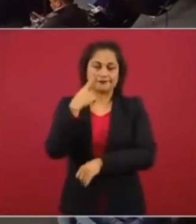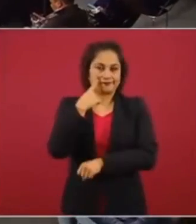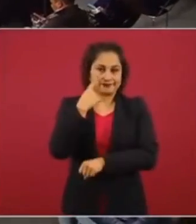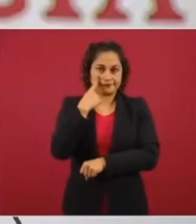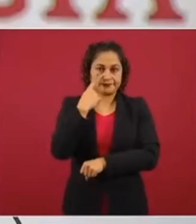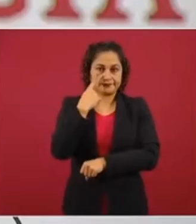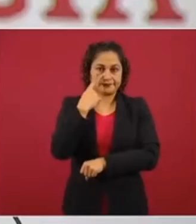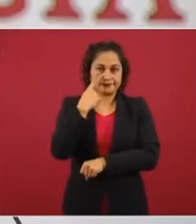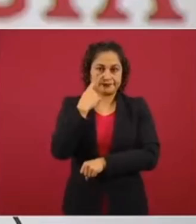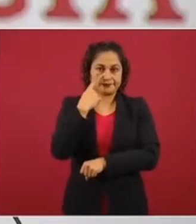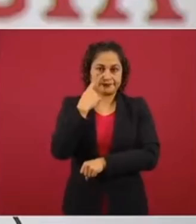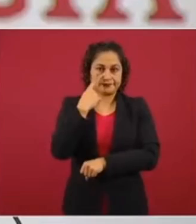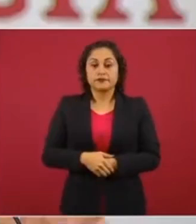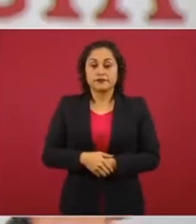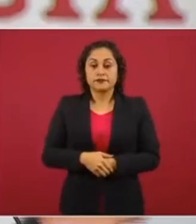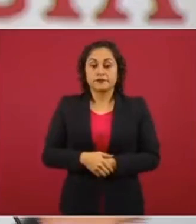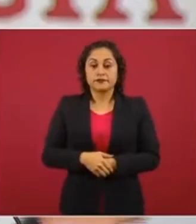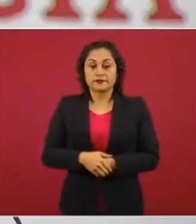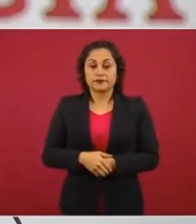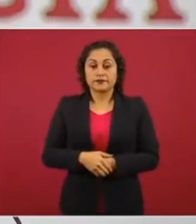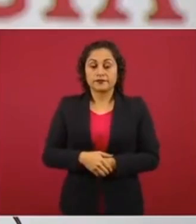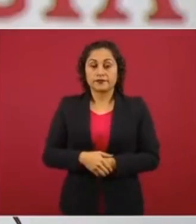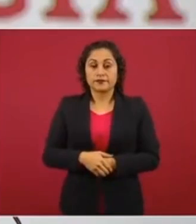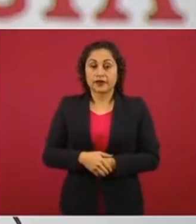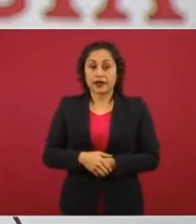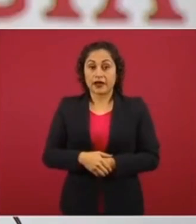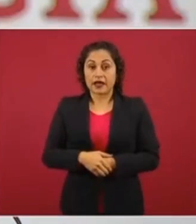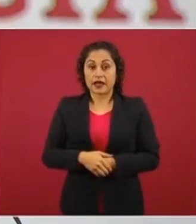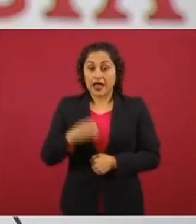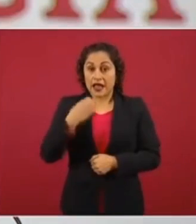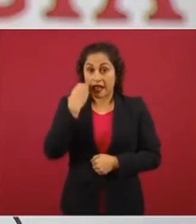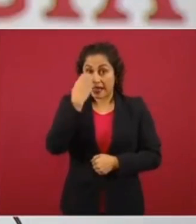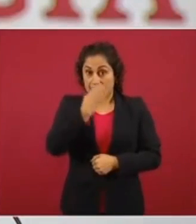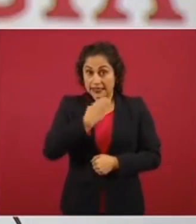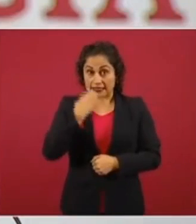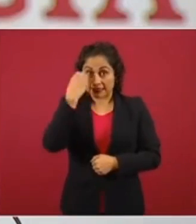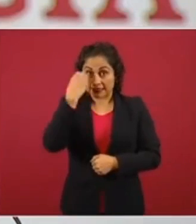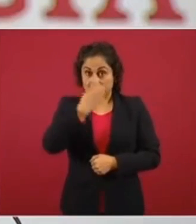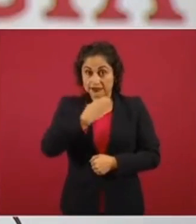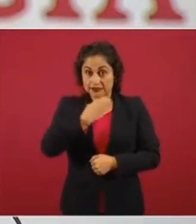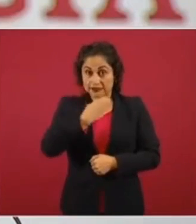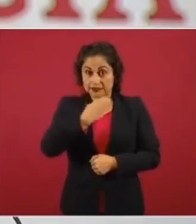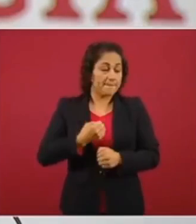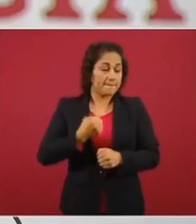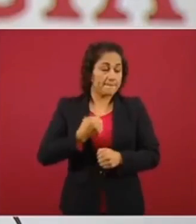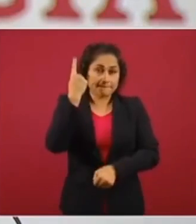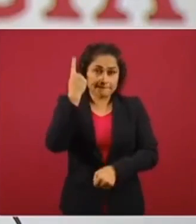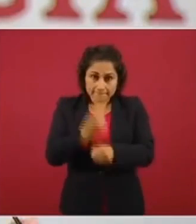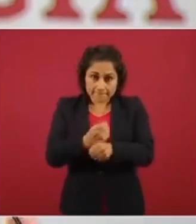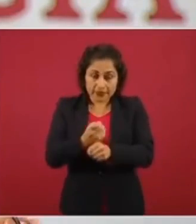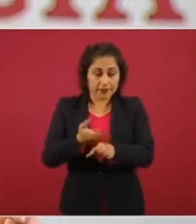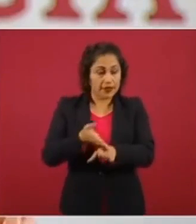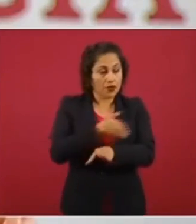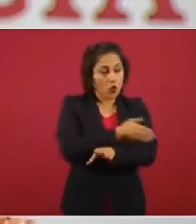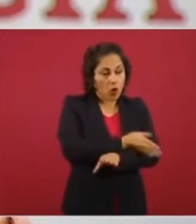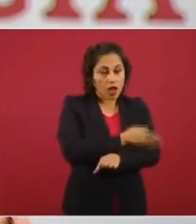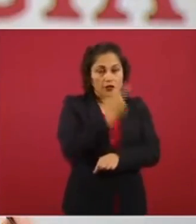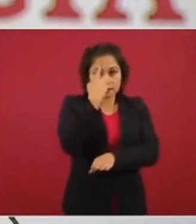el primer espacio de intervención para la prevención y control de la epidemia.